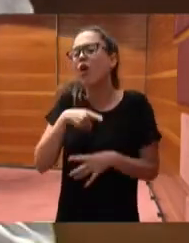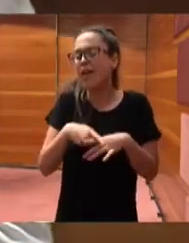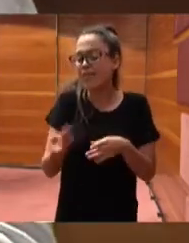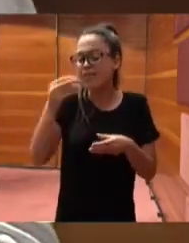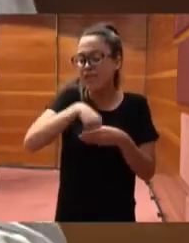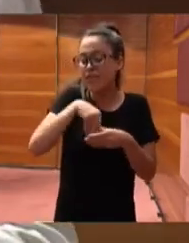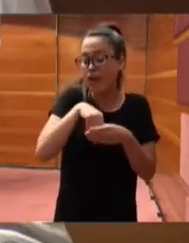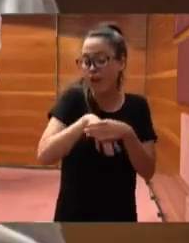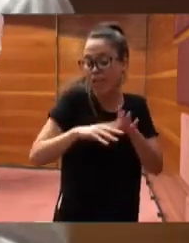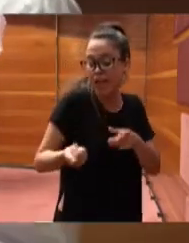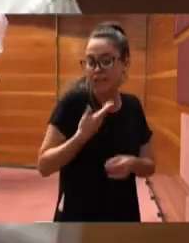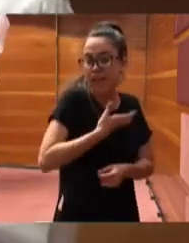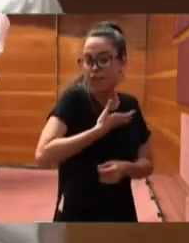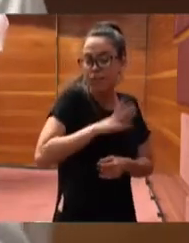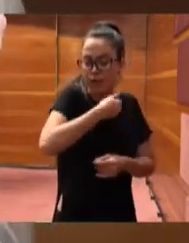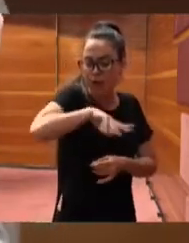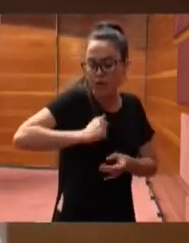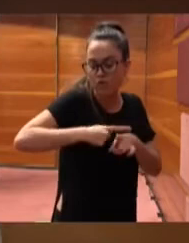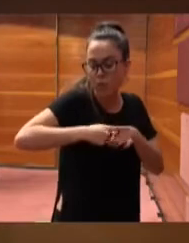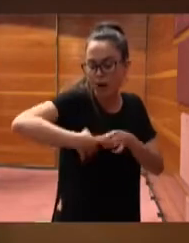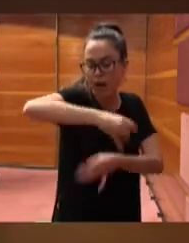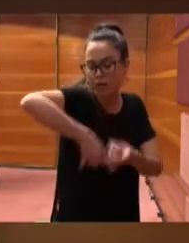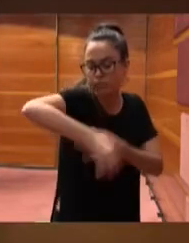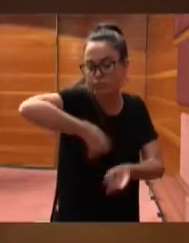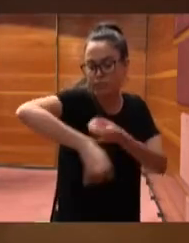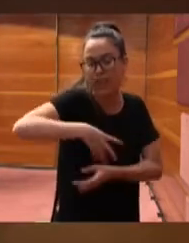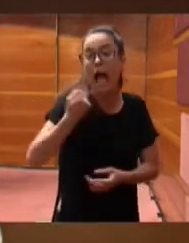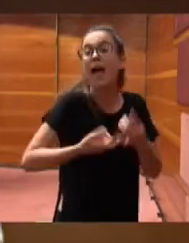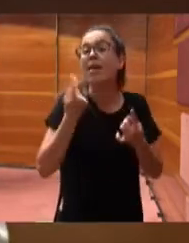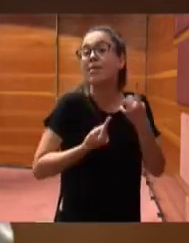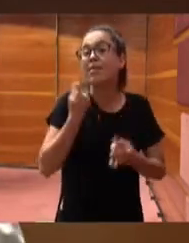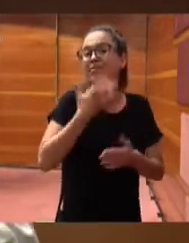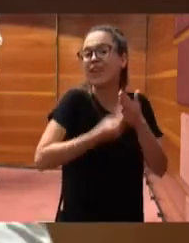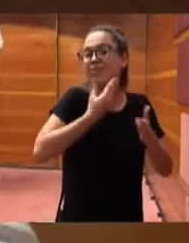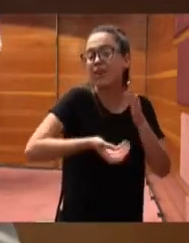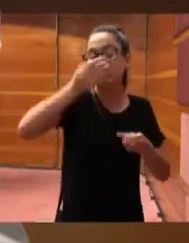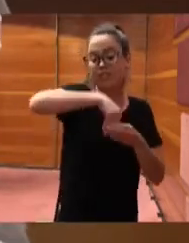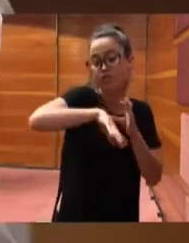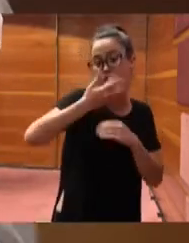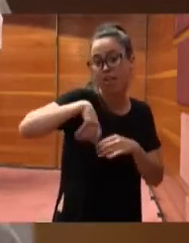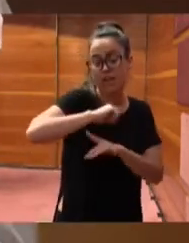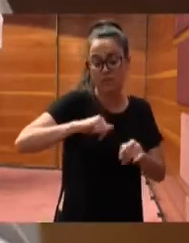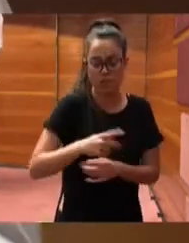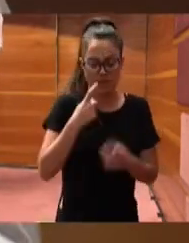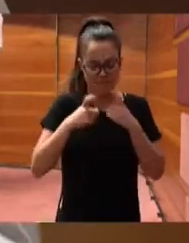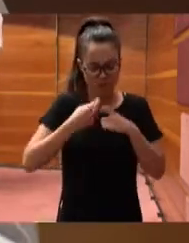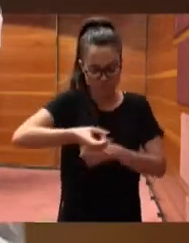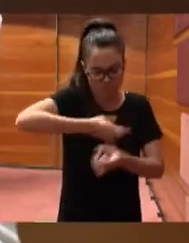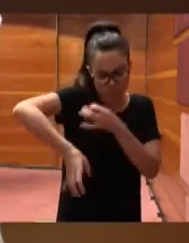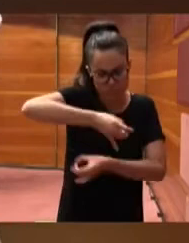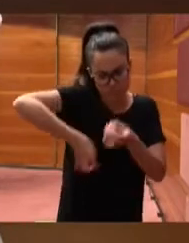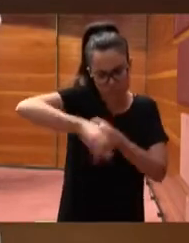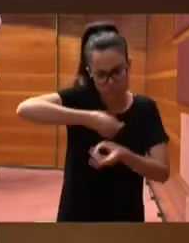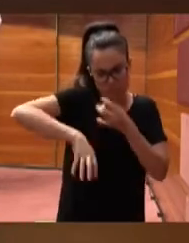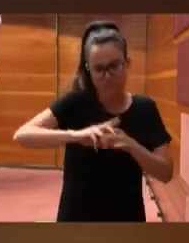es el primer paso y que a veces nos falla. Entonces están inventariando toda la información que existe en el interior, llevándolo a